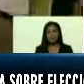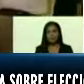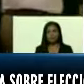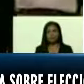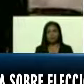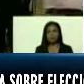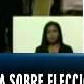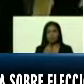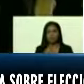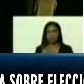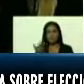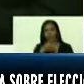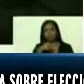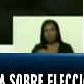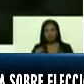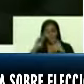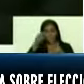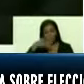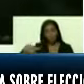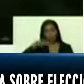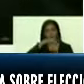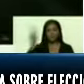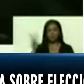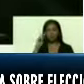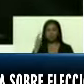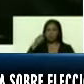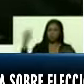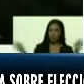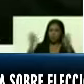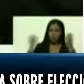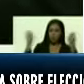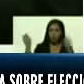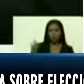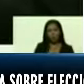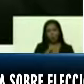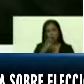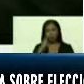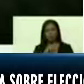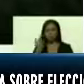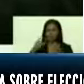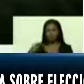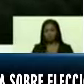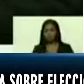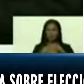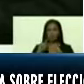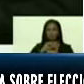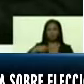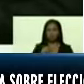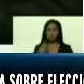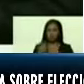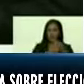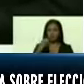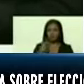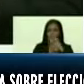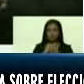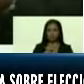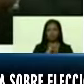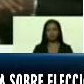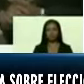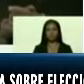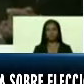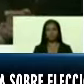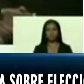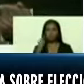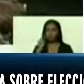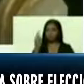palabra sistemática. Cuando tú dices que hay asesinato sistemático, que la tortura es sistemática, que todo el proceso de silenciamiento